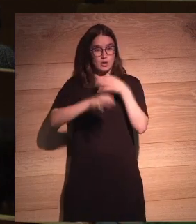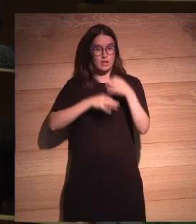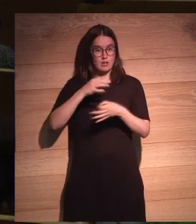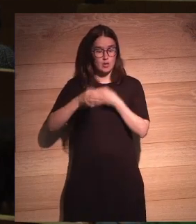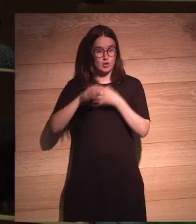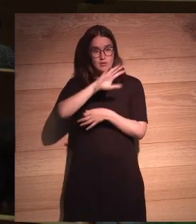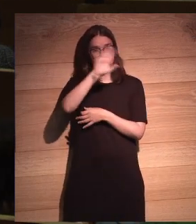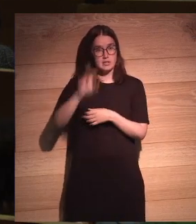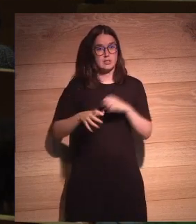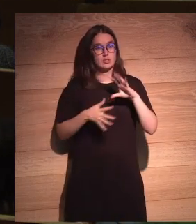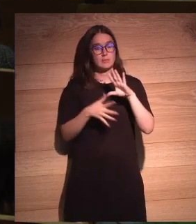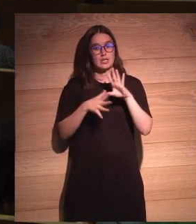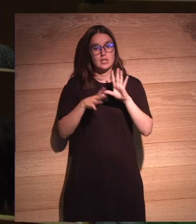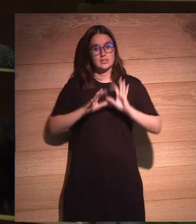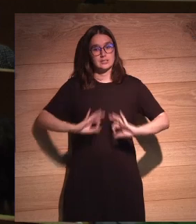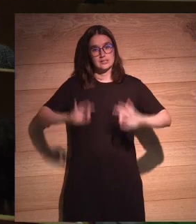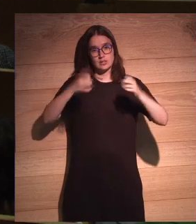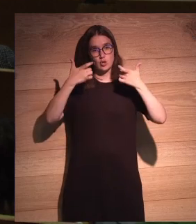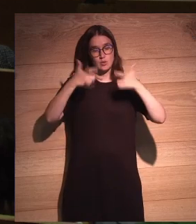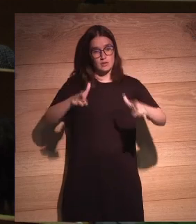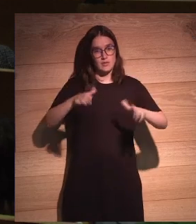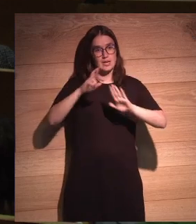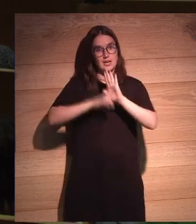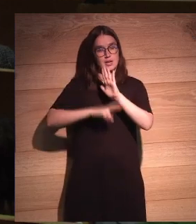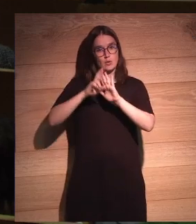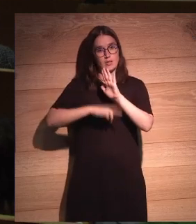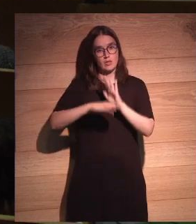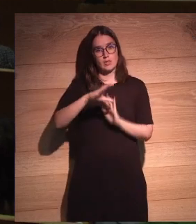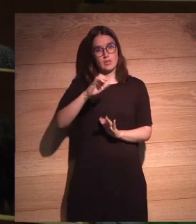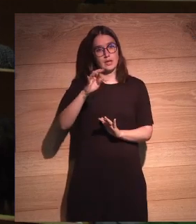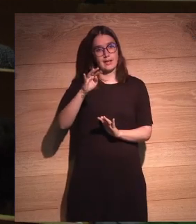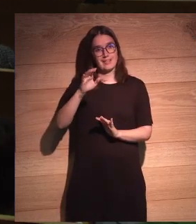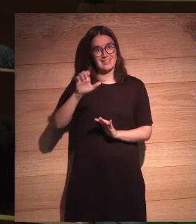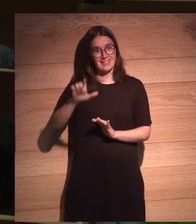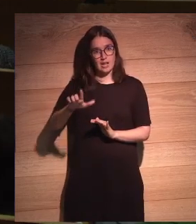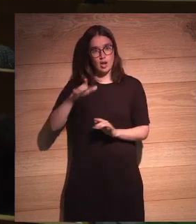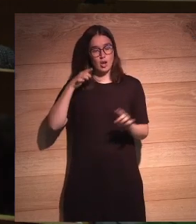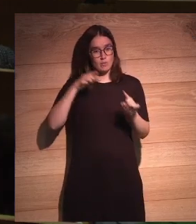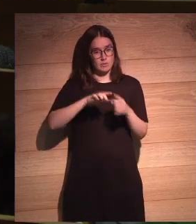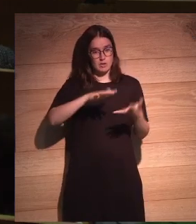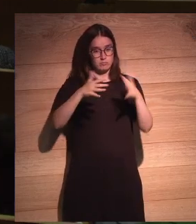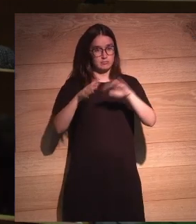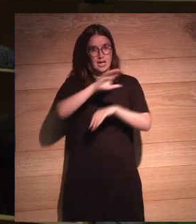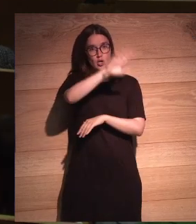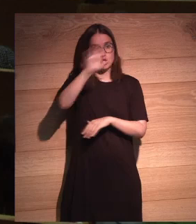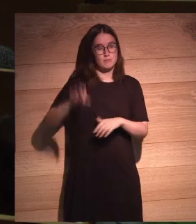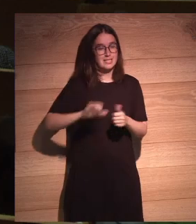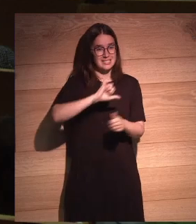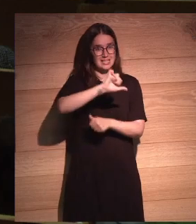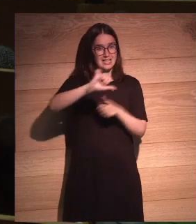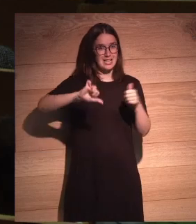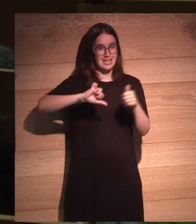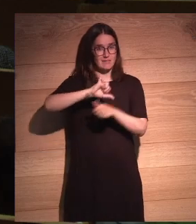Americanos, y en concreto con la unidad que se dedica a la regulación, CITEL, para llevar esto a los países del